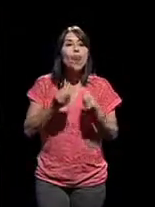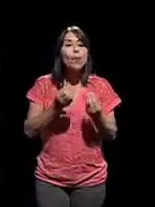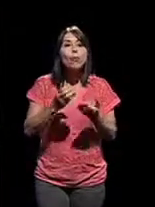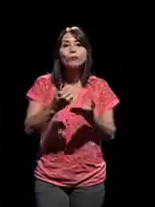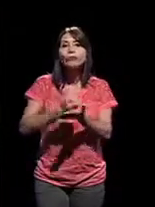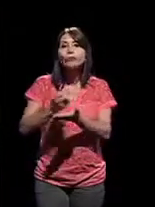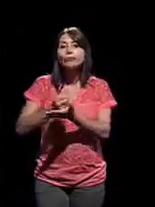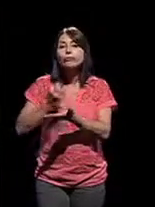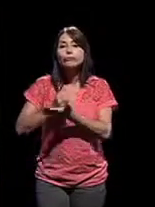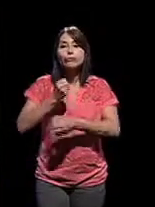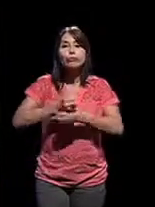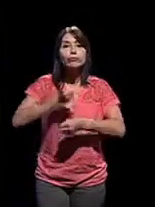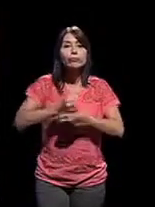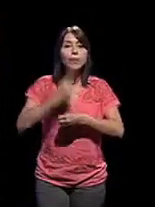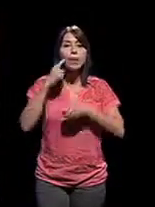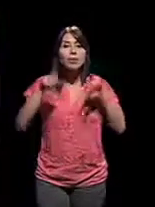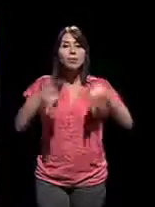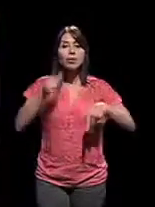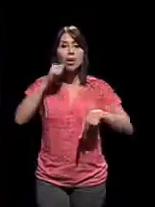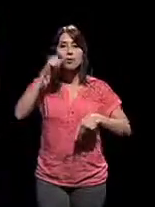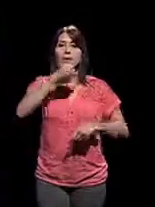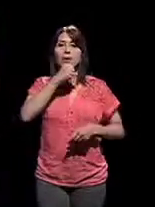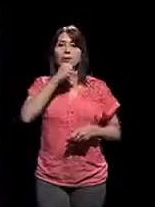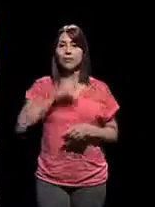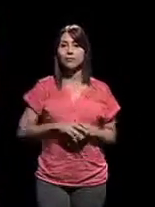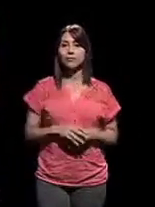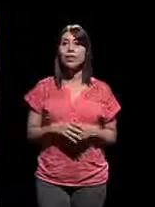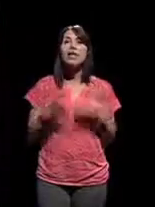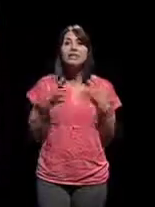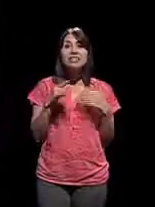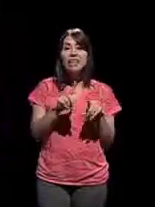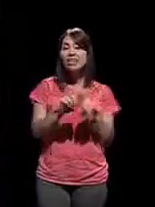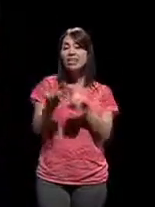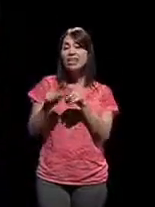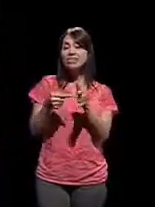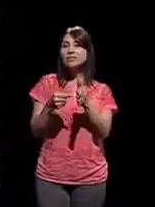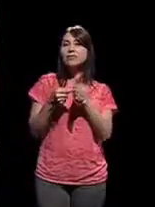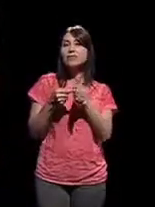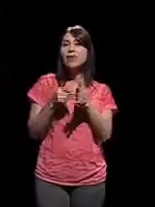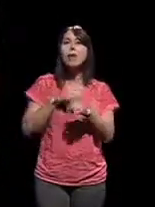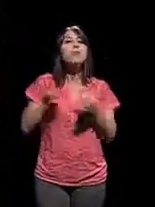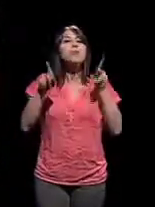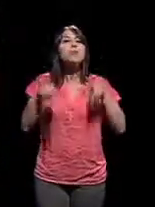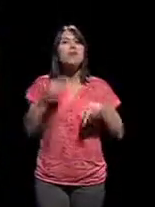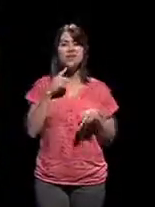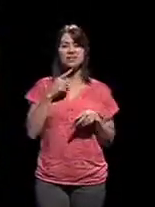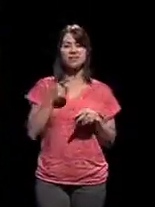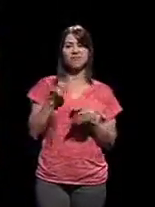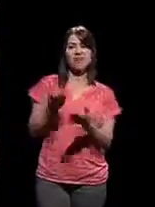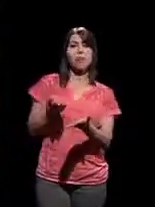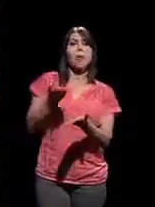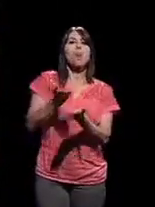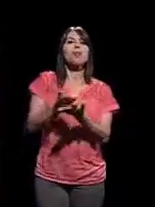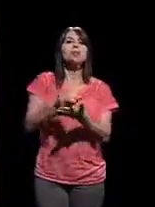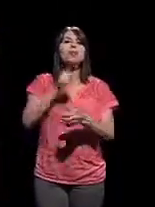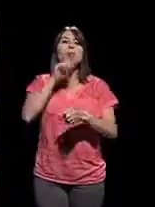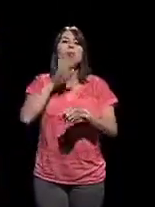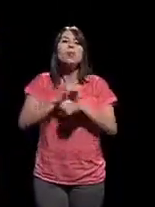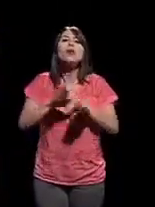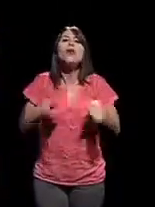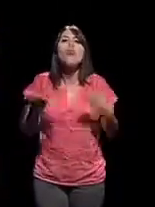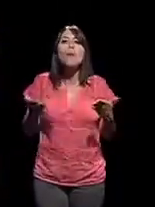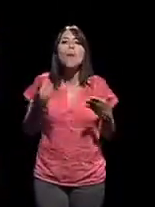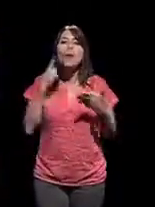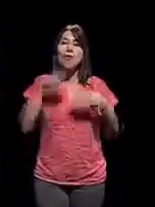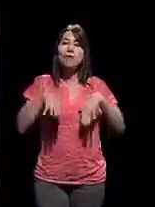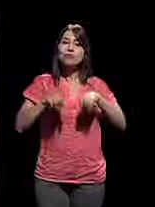todo en cuanto a la generación de ingresos para las personas adultas mayores. Aunque existan varias demandas, muchos cuestionan cómo se